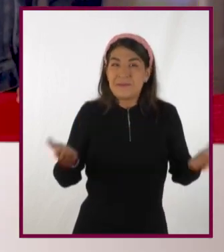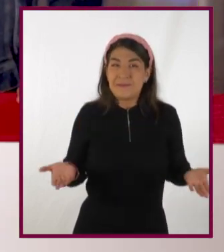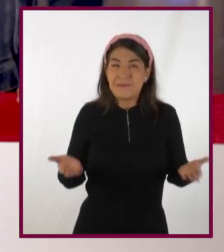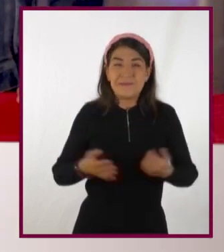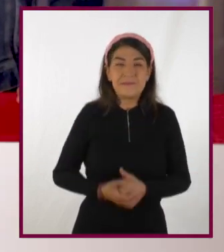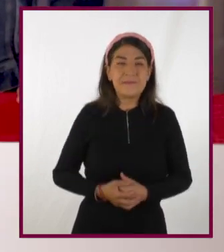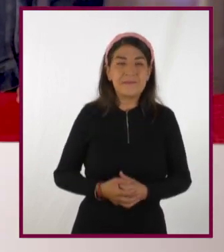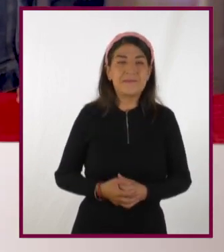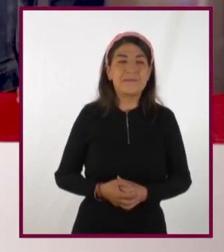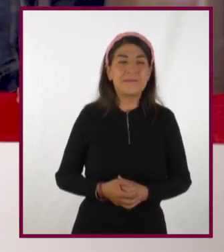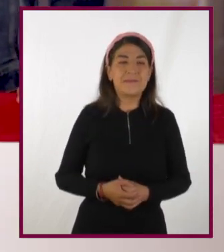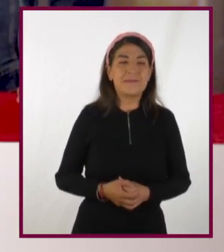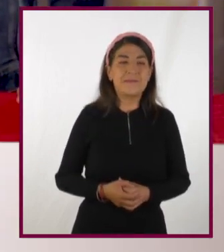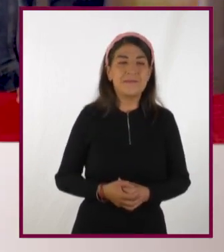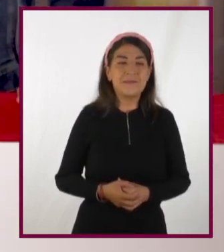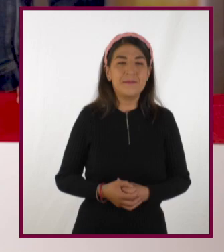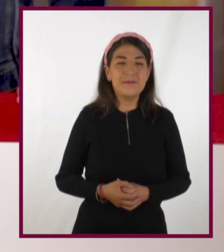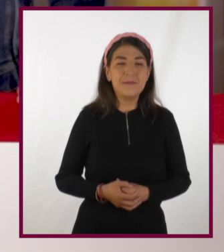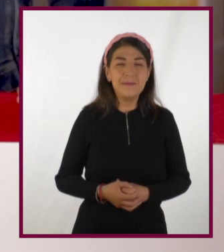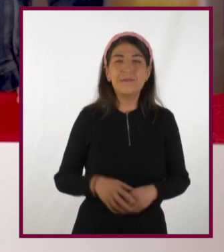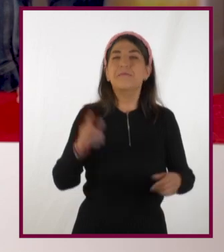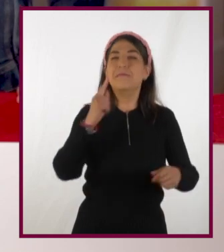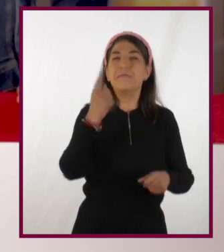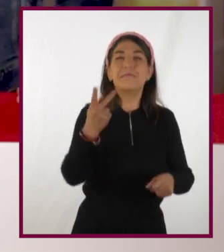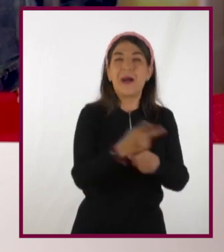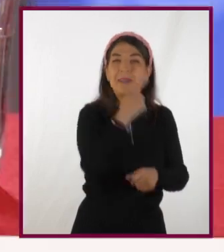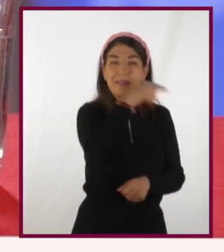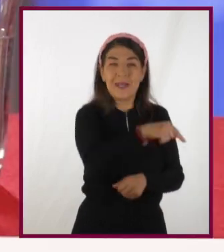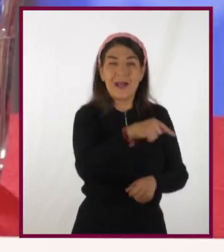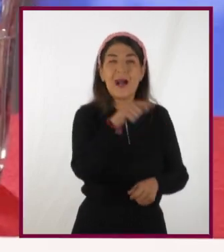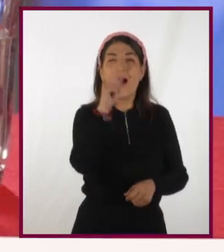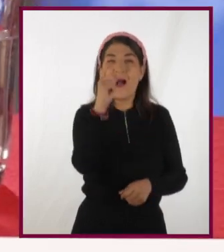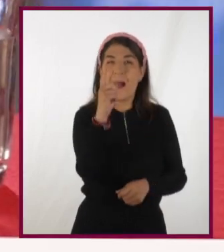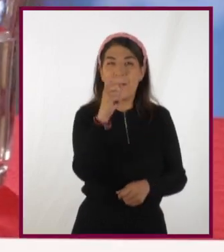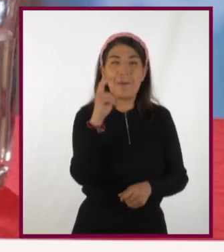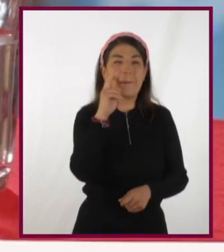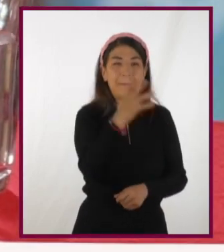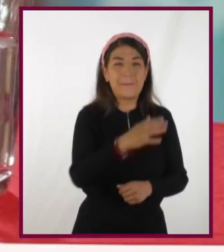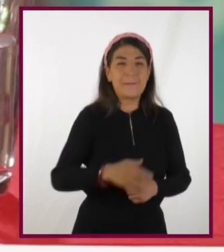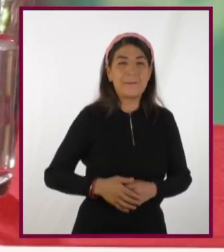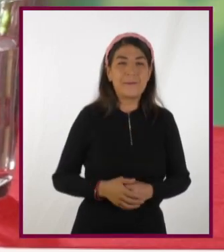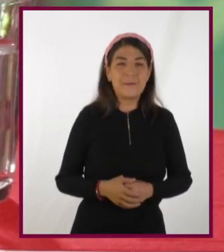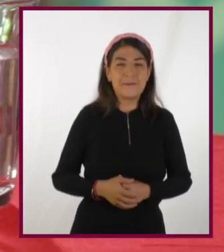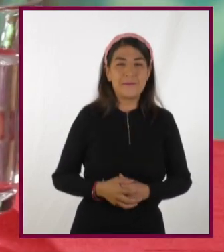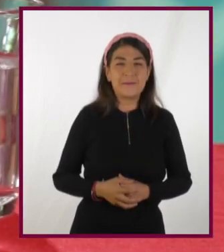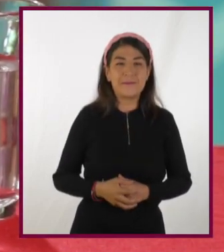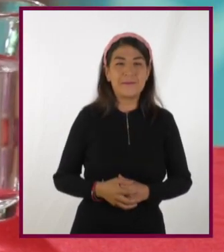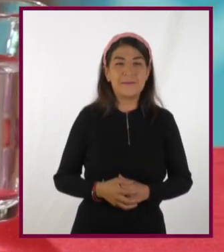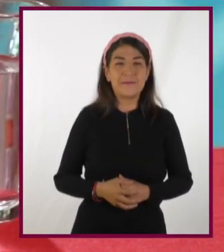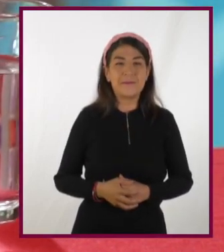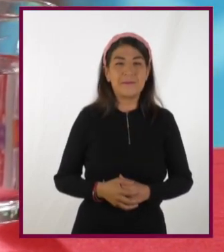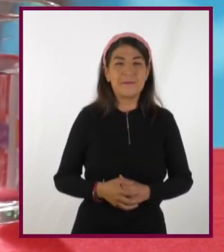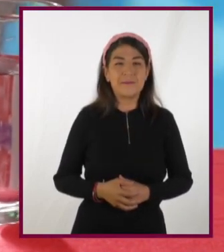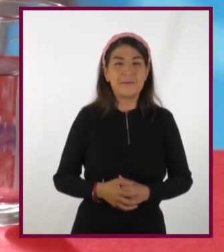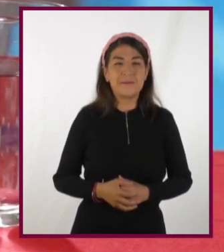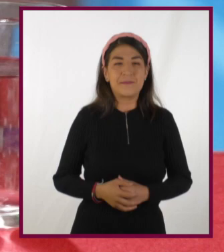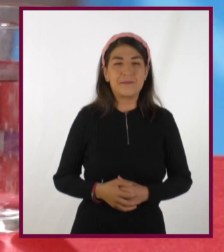ahora sí, vamos a ver qué va a pasar cuando lo metamos en la botella de agua, ¿no?